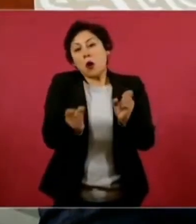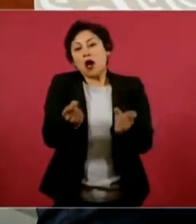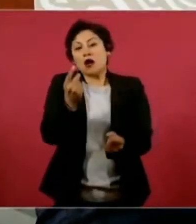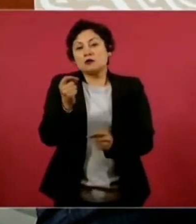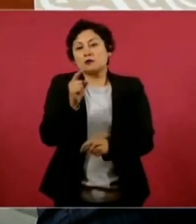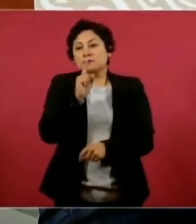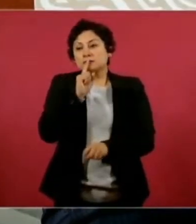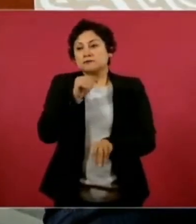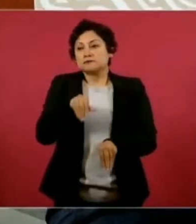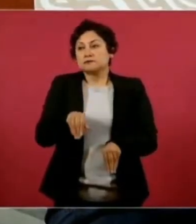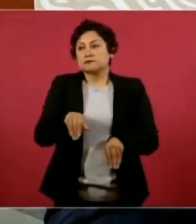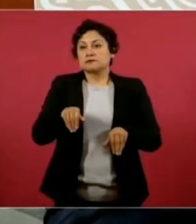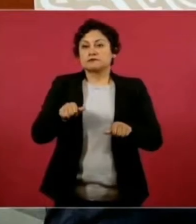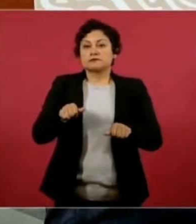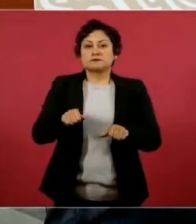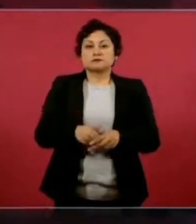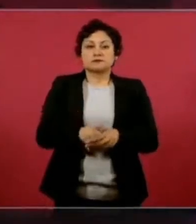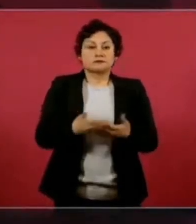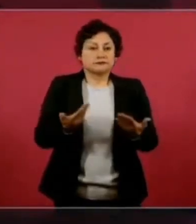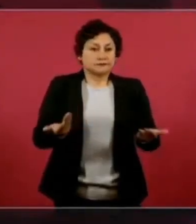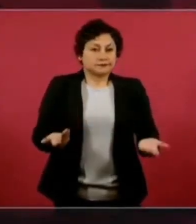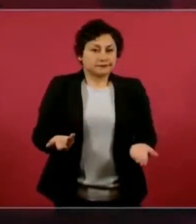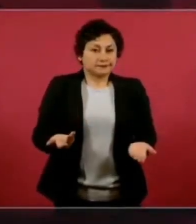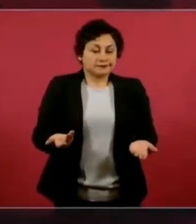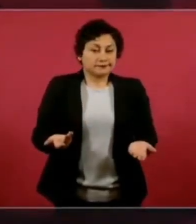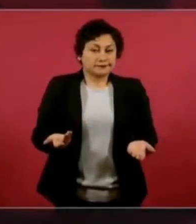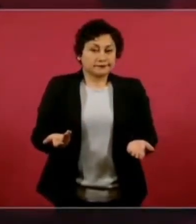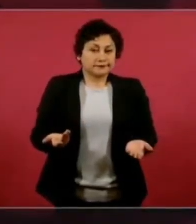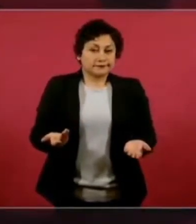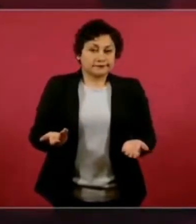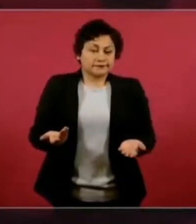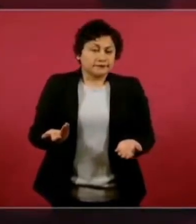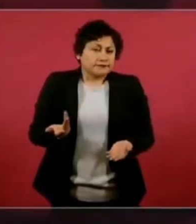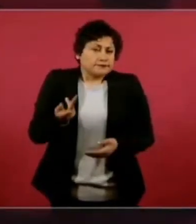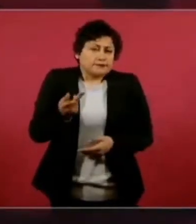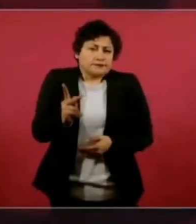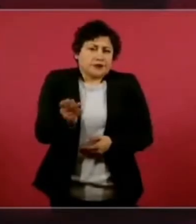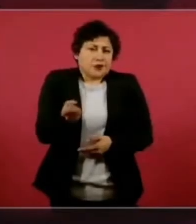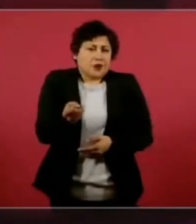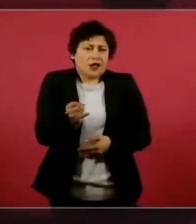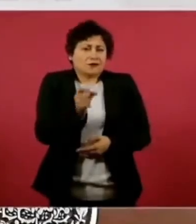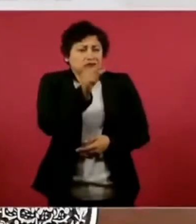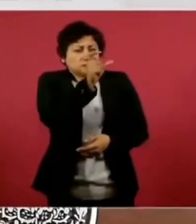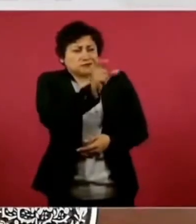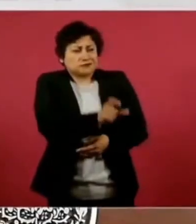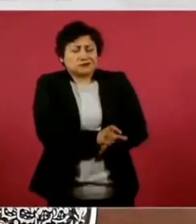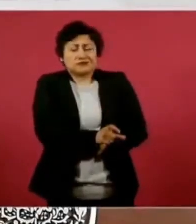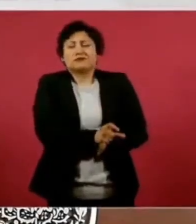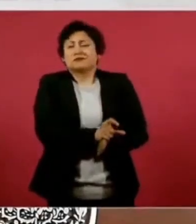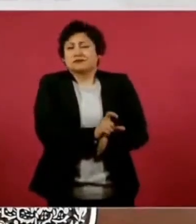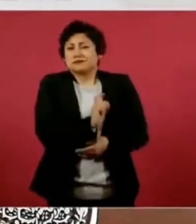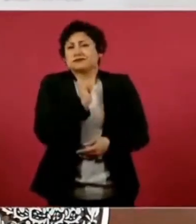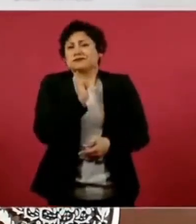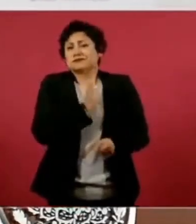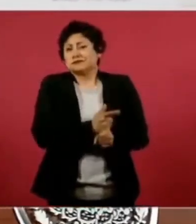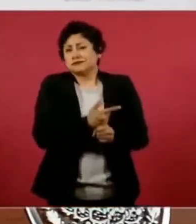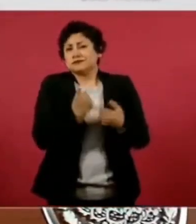callados. Pero ese es un distintivo del conservadurismo. Lo